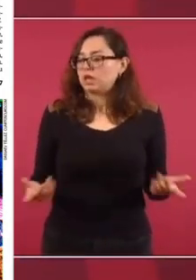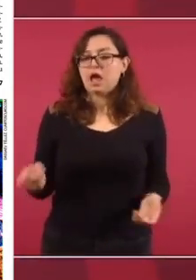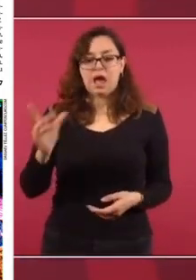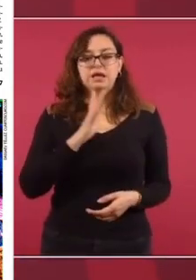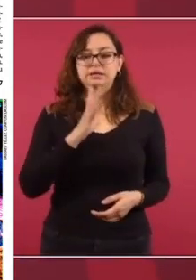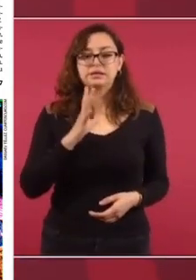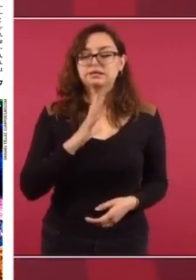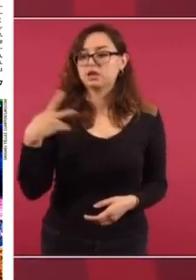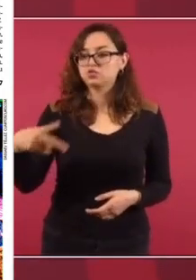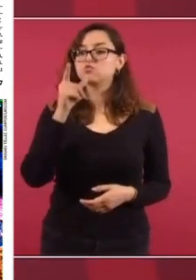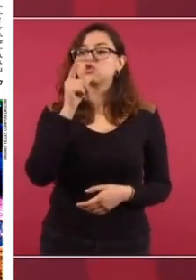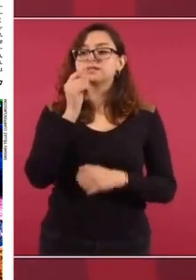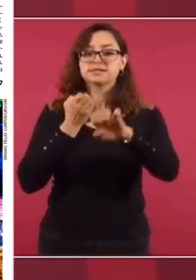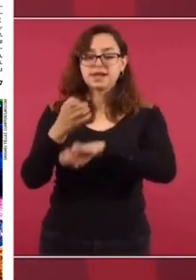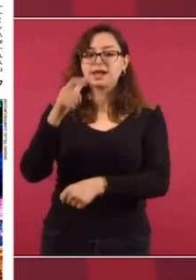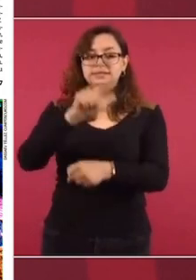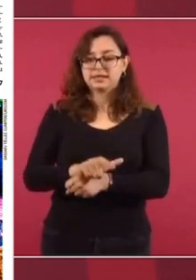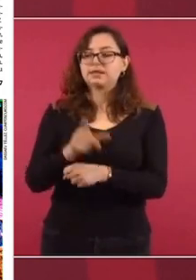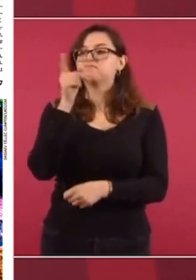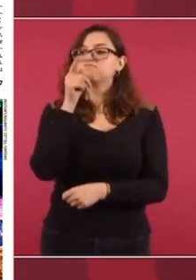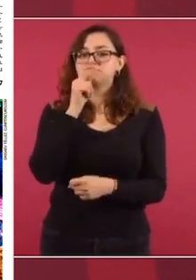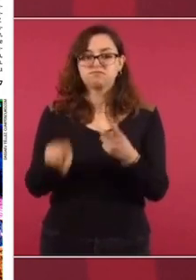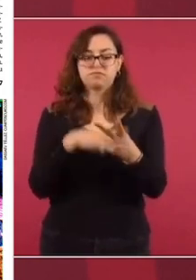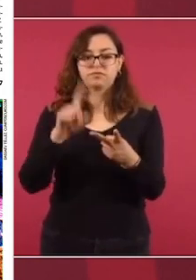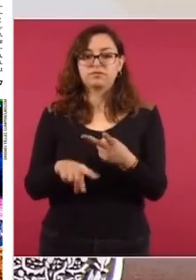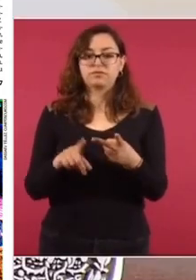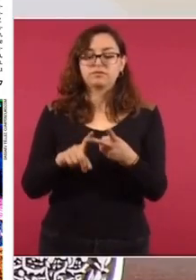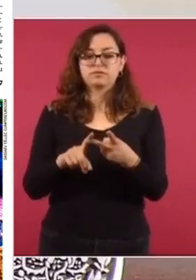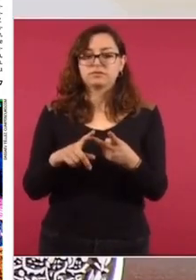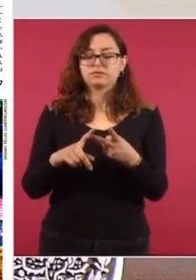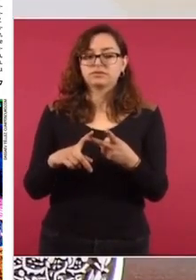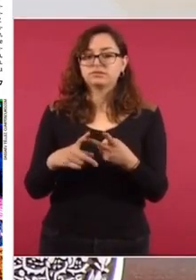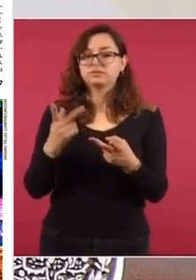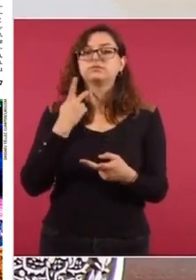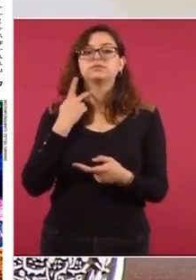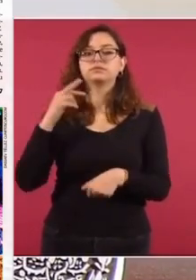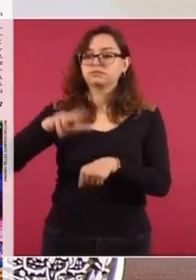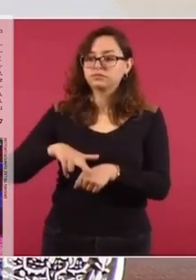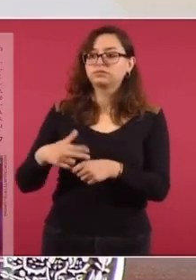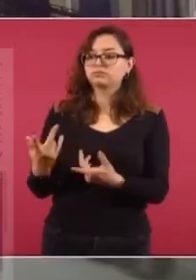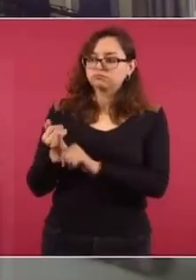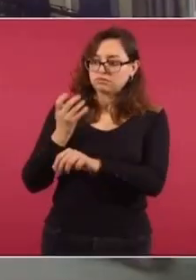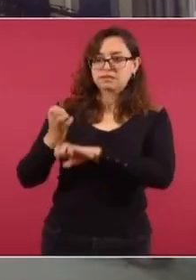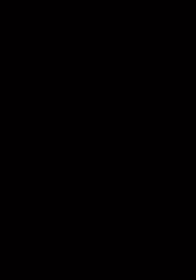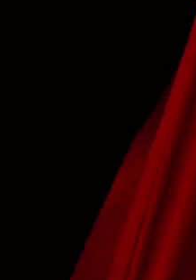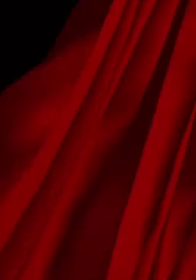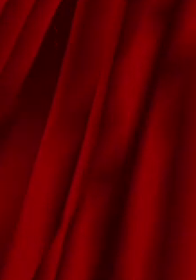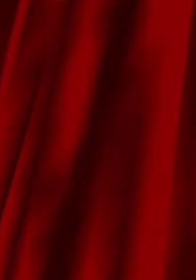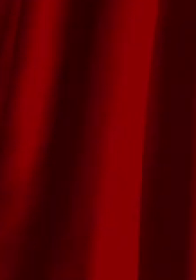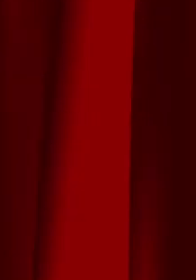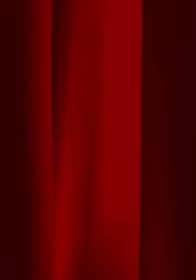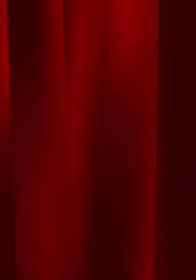Seguridad Pública del Estado y la Procuraduría. Y ellos llevan a cabo la investigación y están haciendo un buen trabajo.